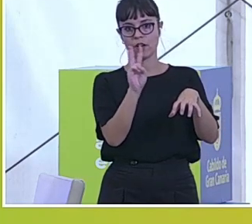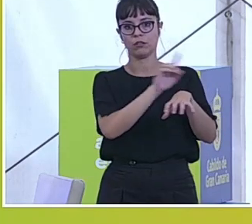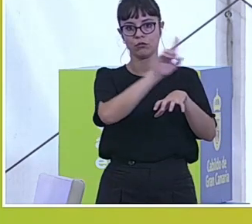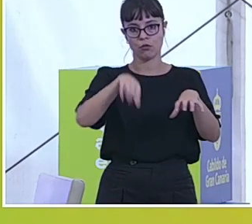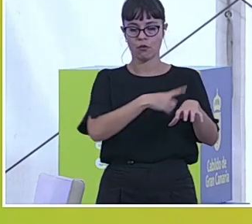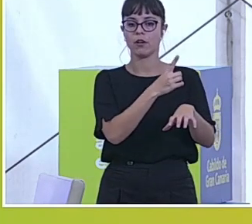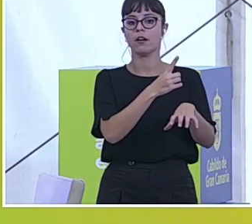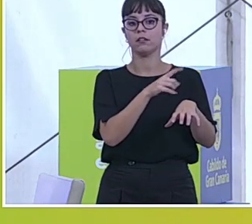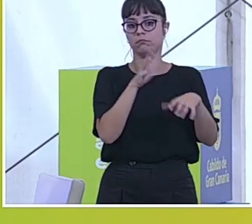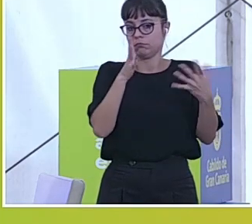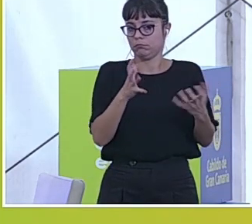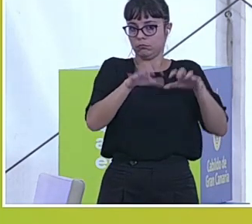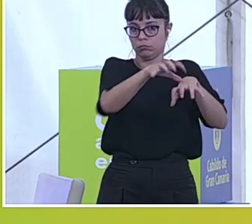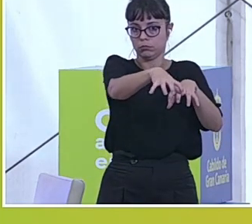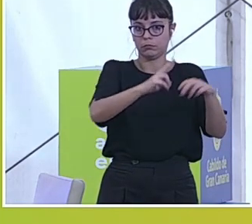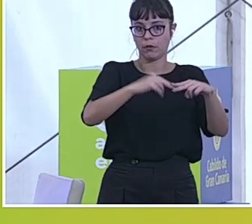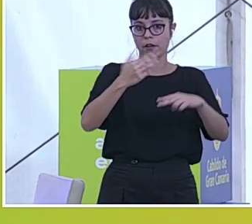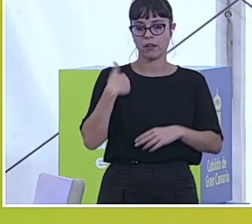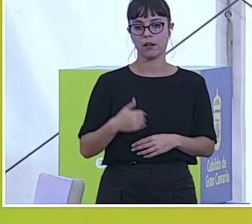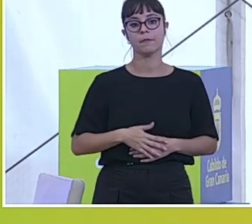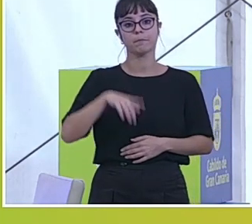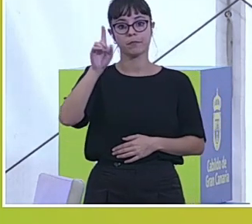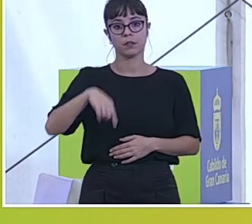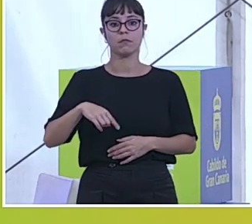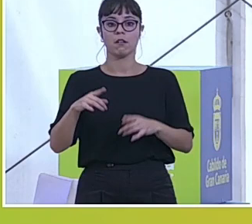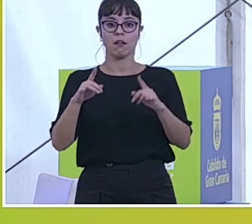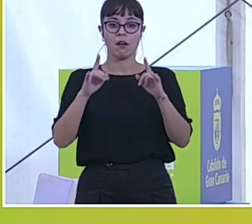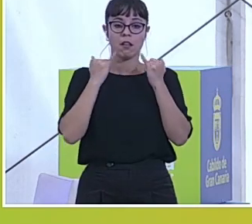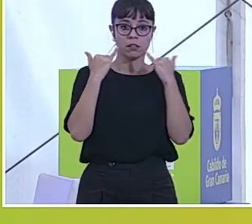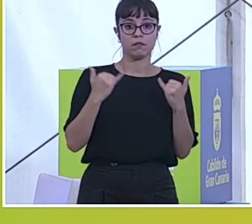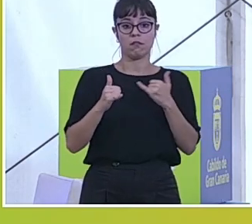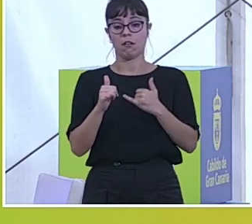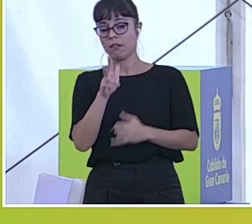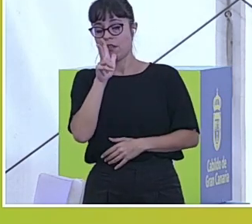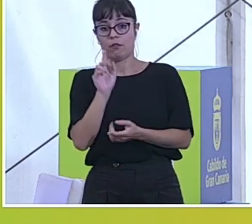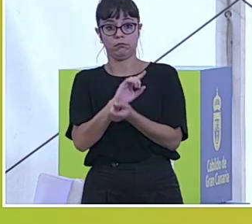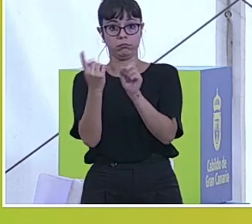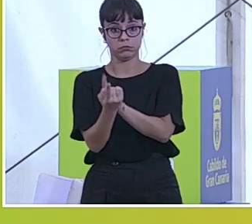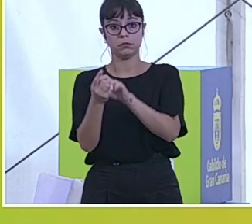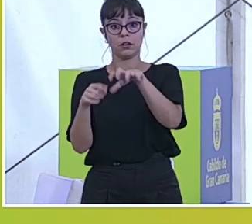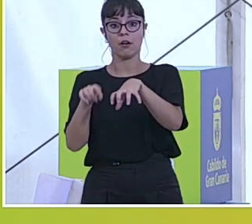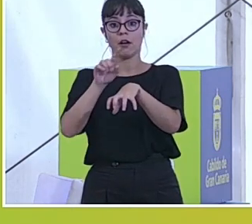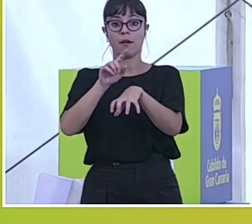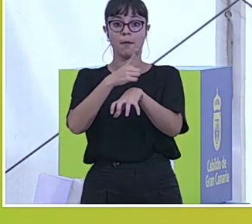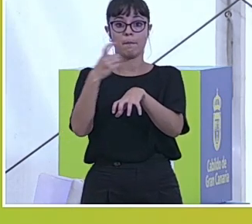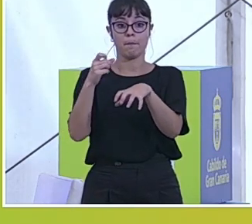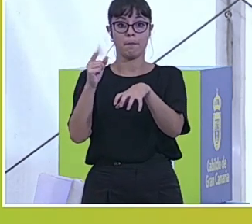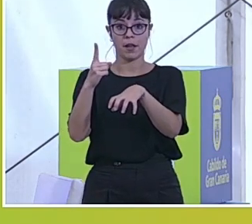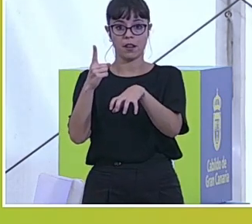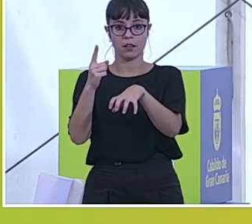encuentra ya instalado. También un electrolizador de 1 kilogramo la hora, muy parecido al que teníamos en el año